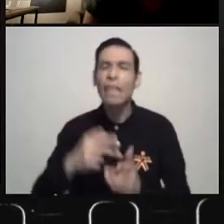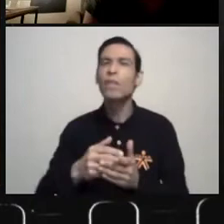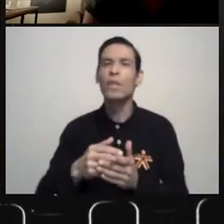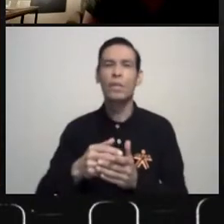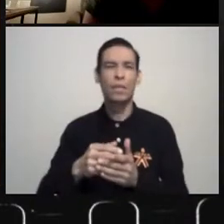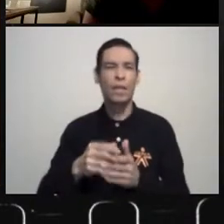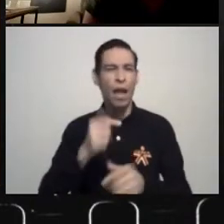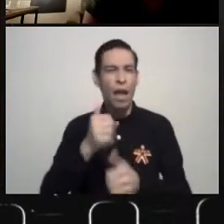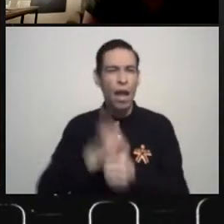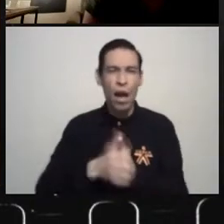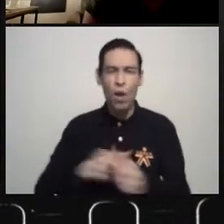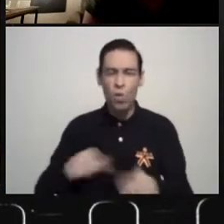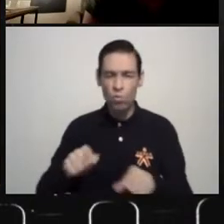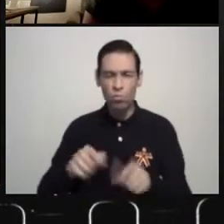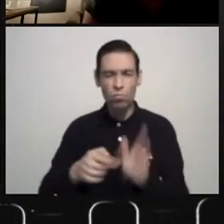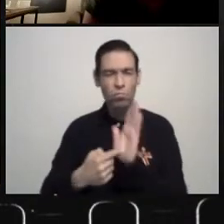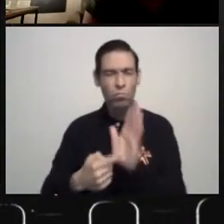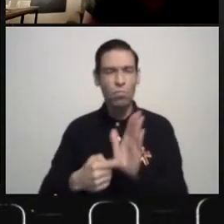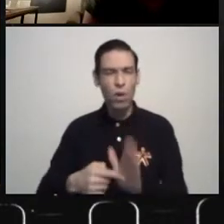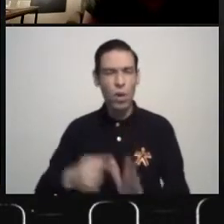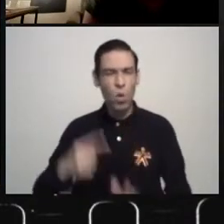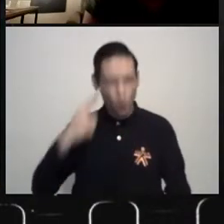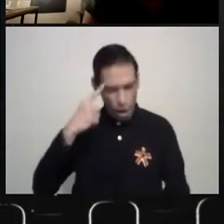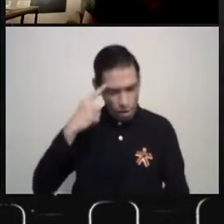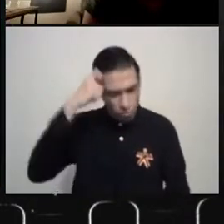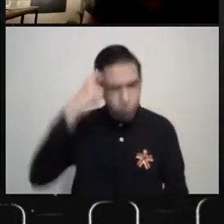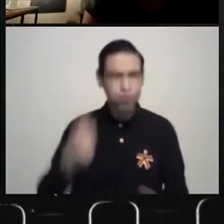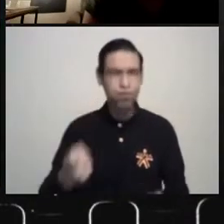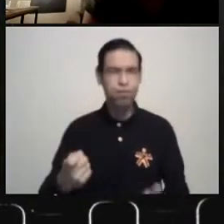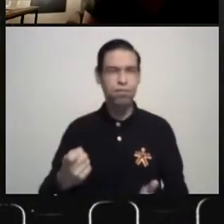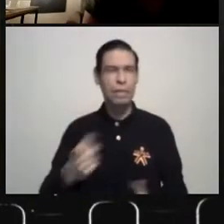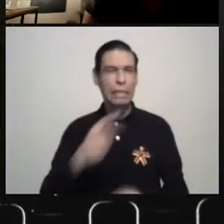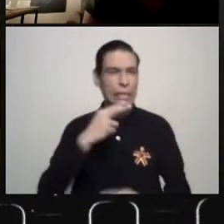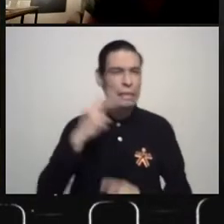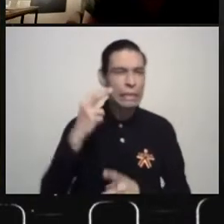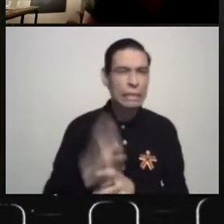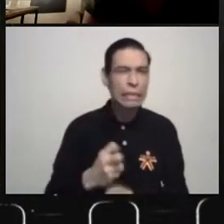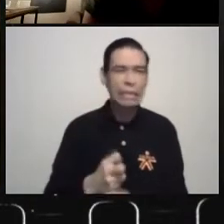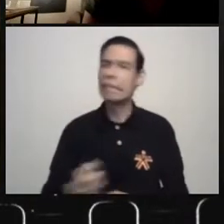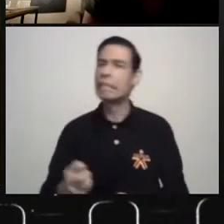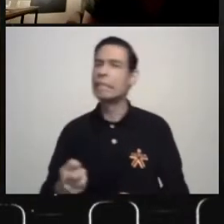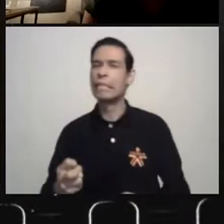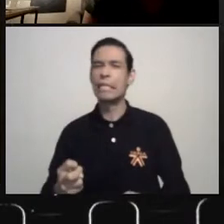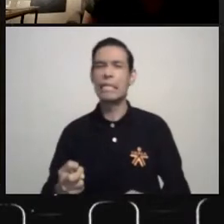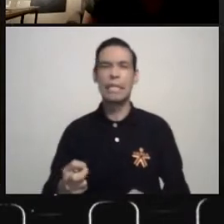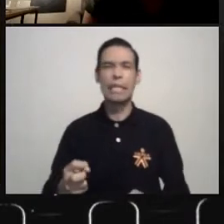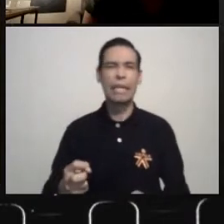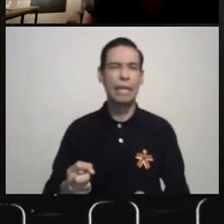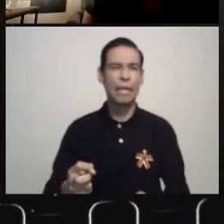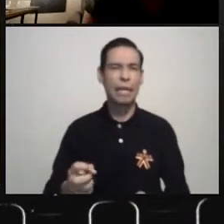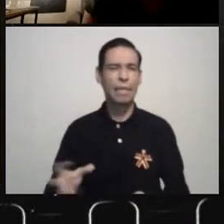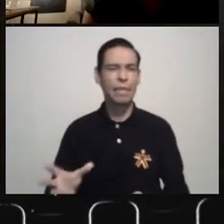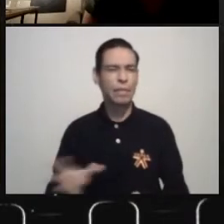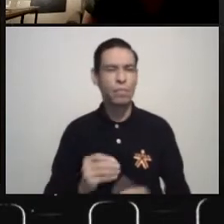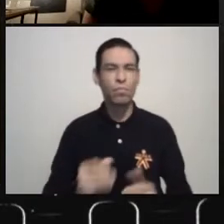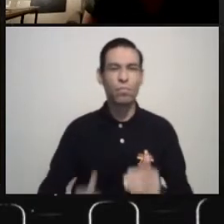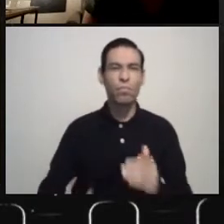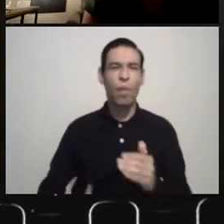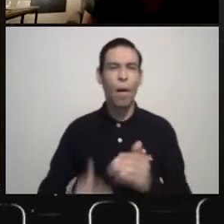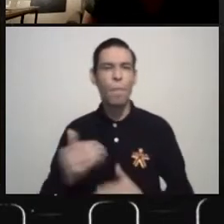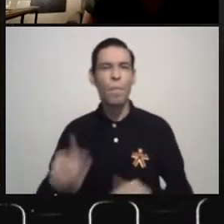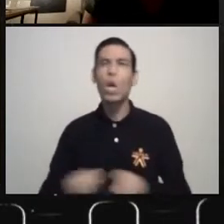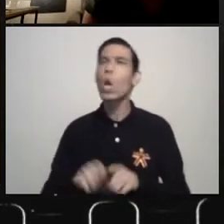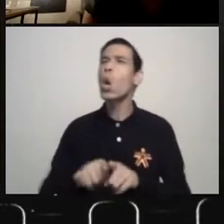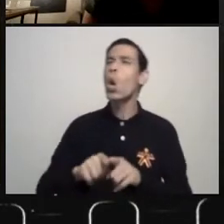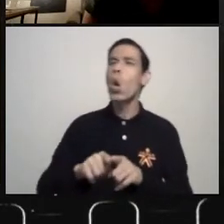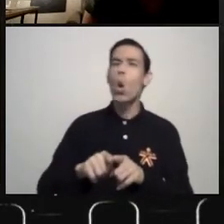reto que recuerde así, berraco, duro, difícil, en el que se haya puesto a prueba tu papel como director Andrés o